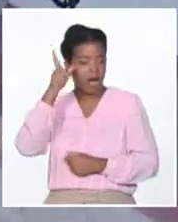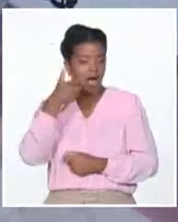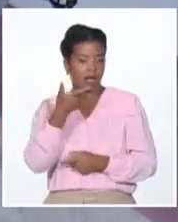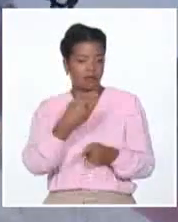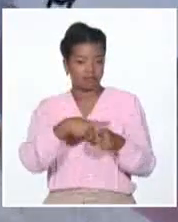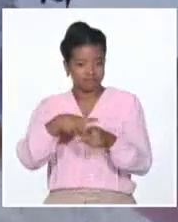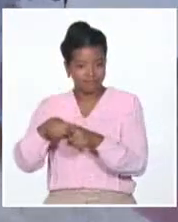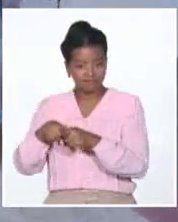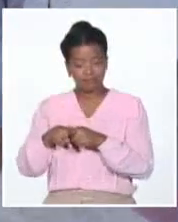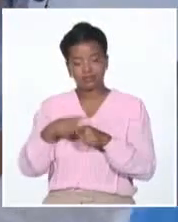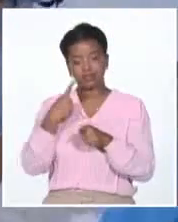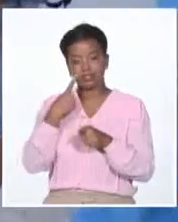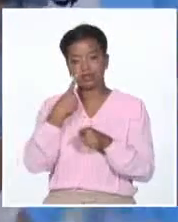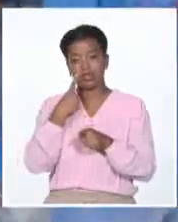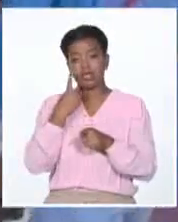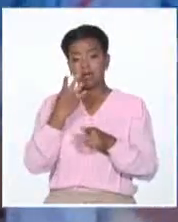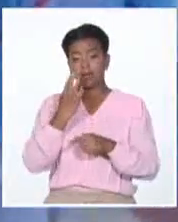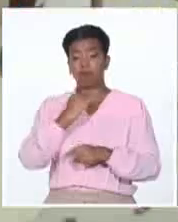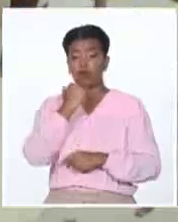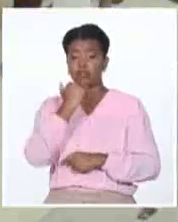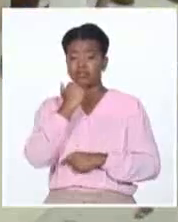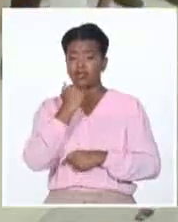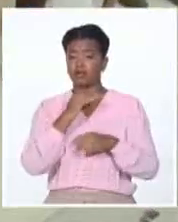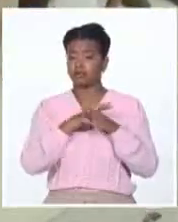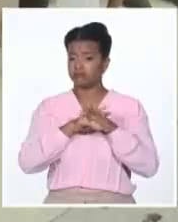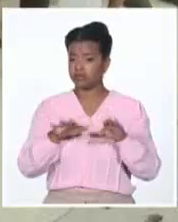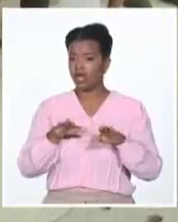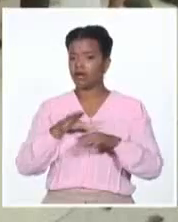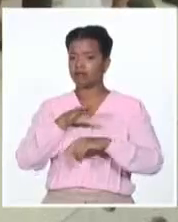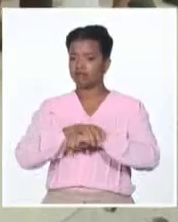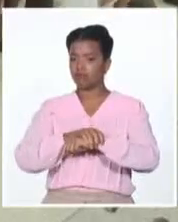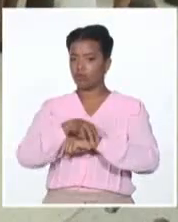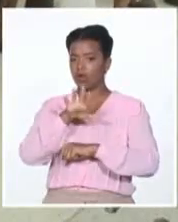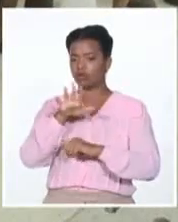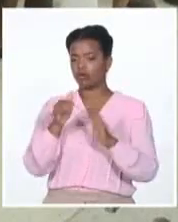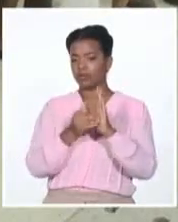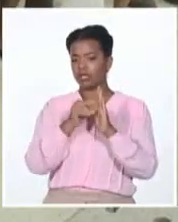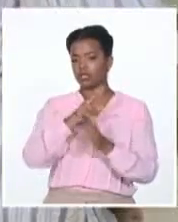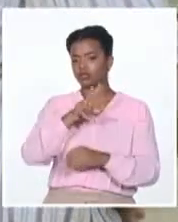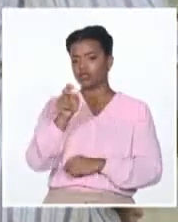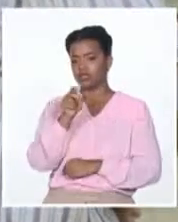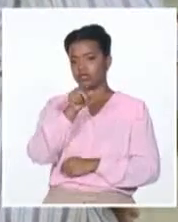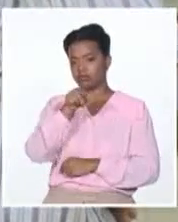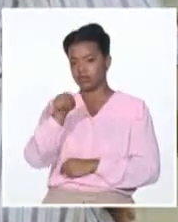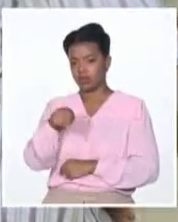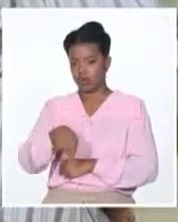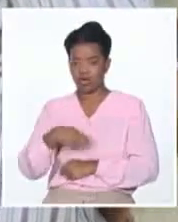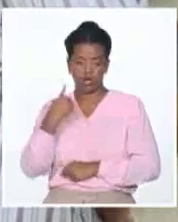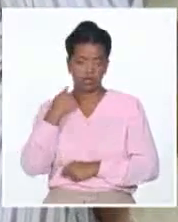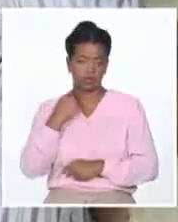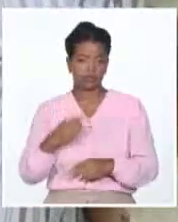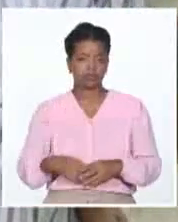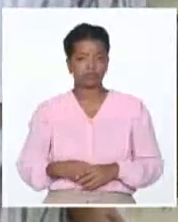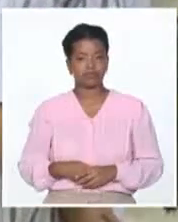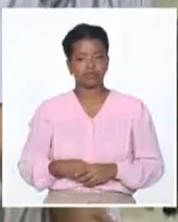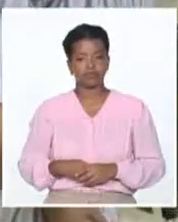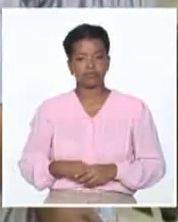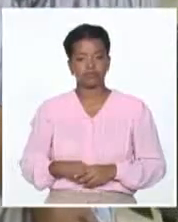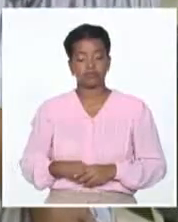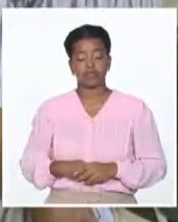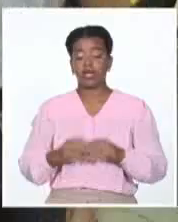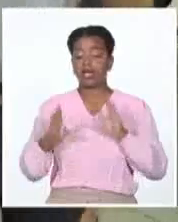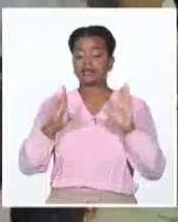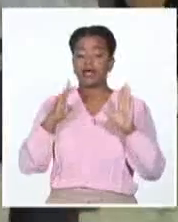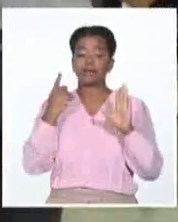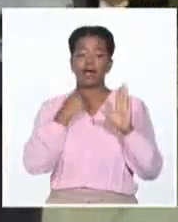más de 2.400 personas involucradas en ese tipo de hechos en el actual año. Con respecto a igual etapa de